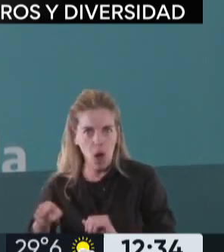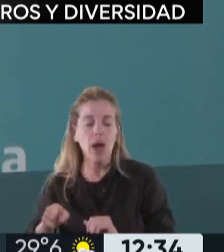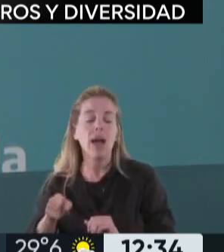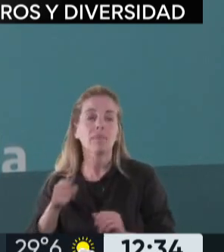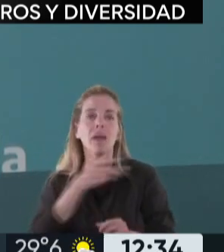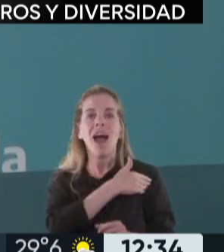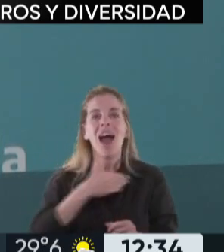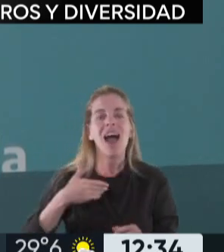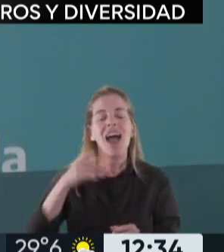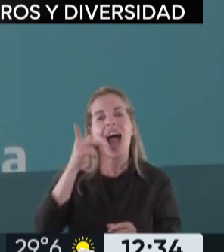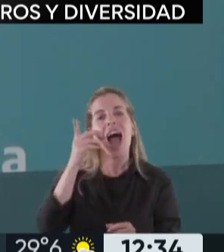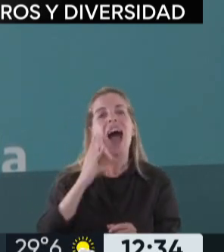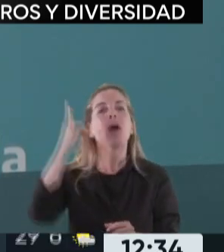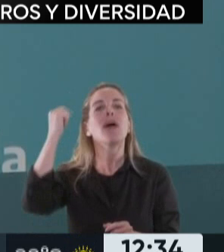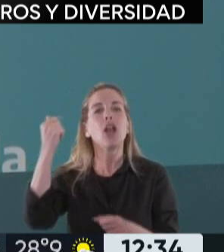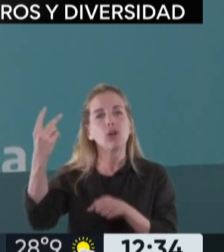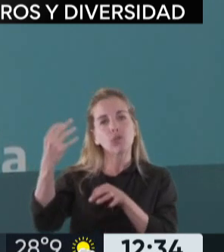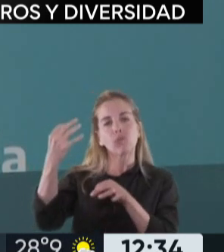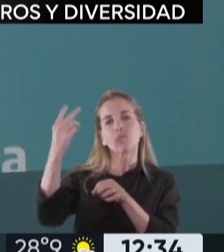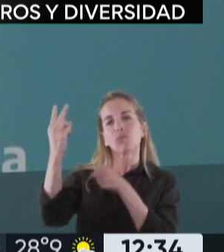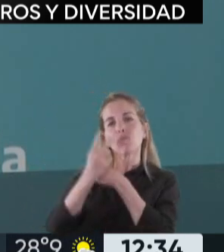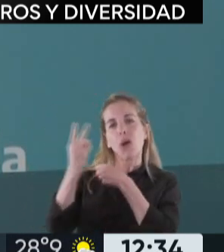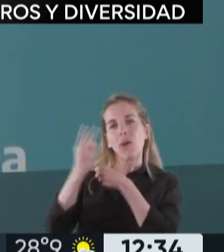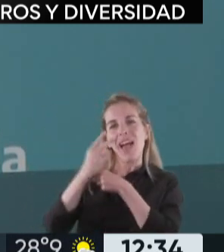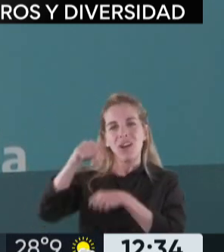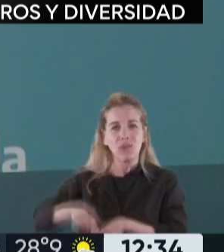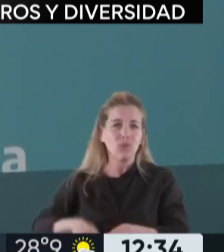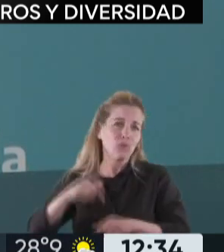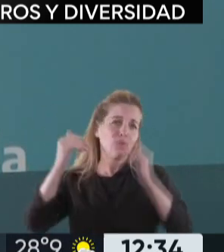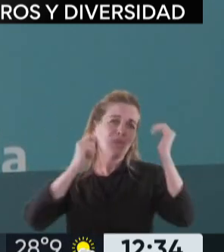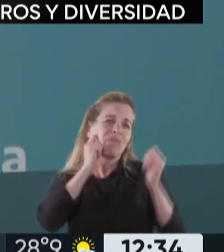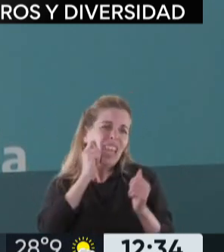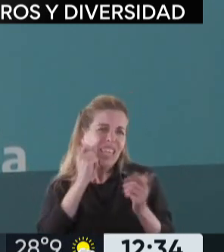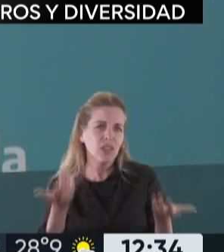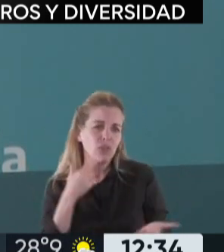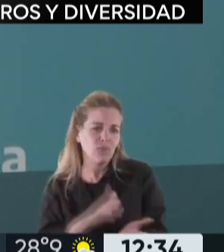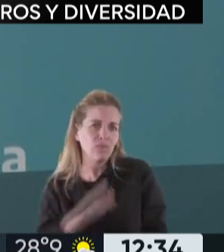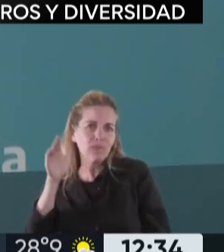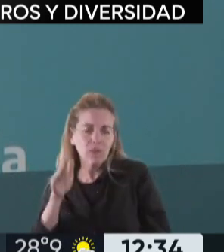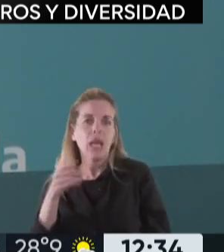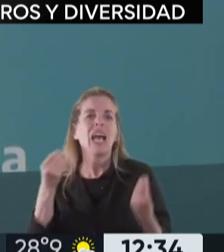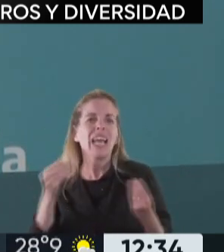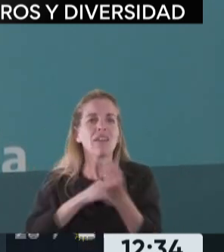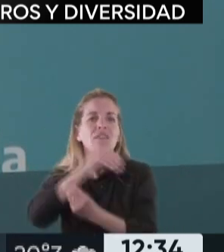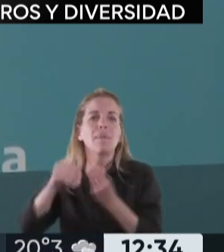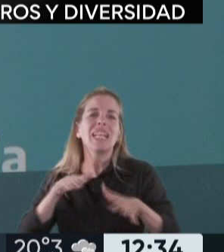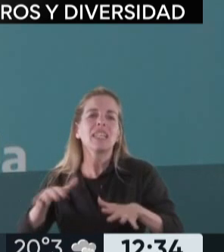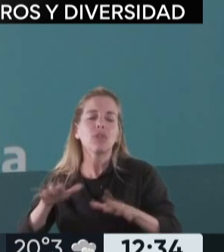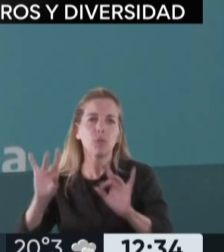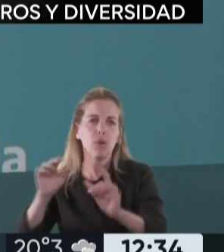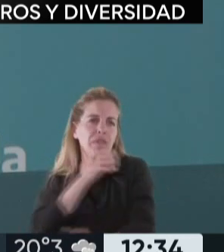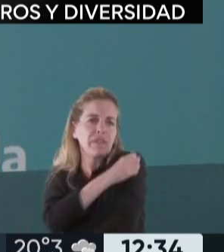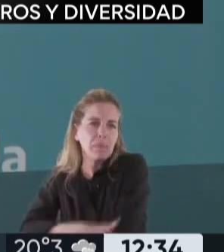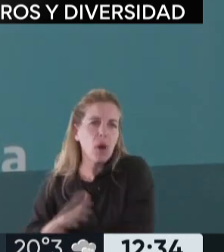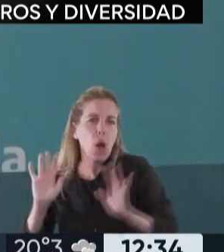hoy tienen 90 años. La verdad que estaba en una situación muy difícil, que claramente el feminismo cambia